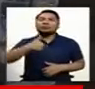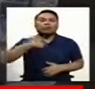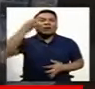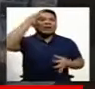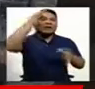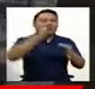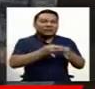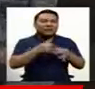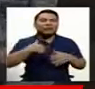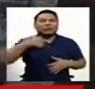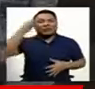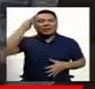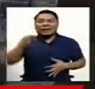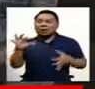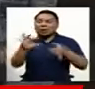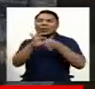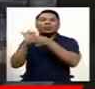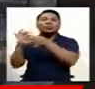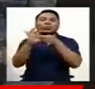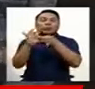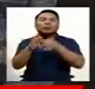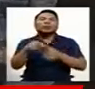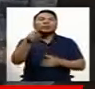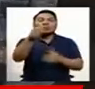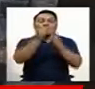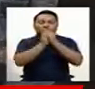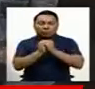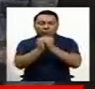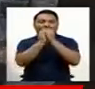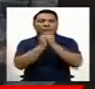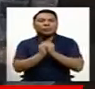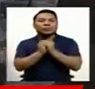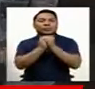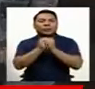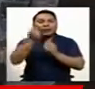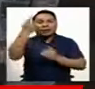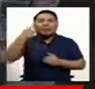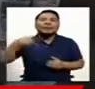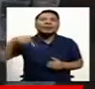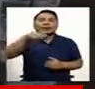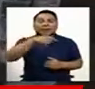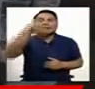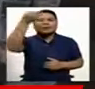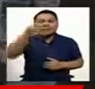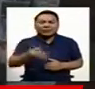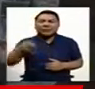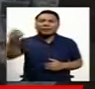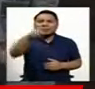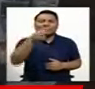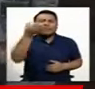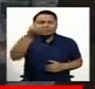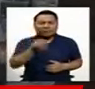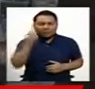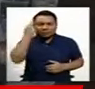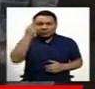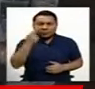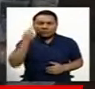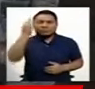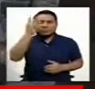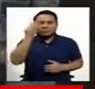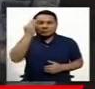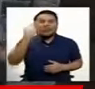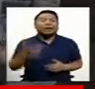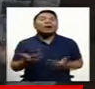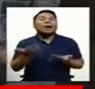unidad. Recemos para que haya una verdadera reflexión antes de dar